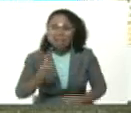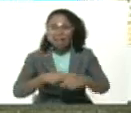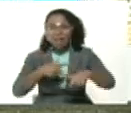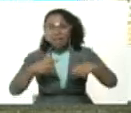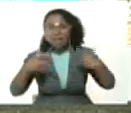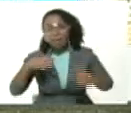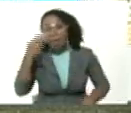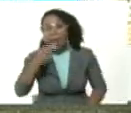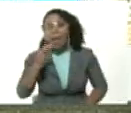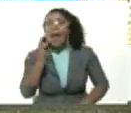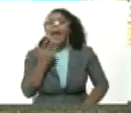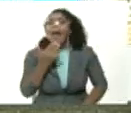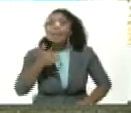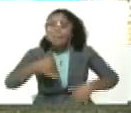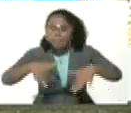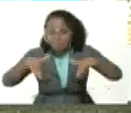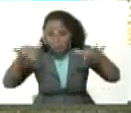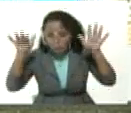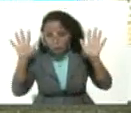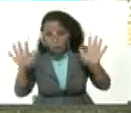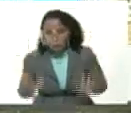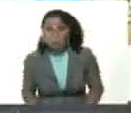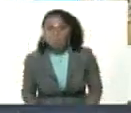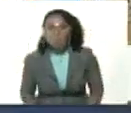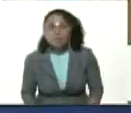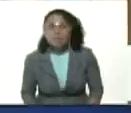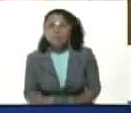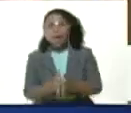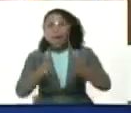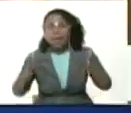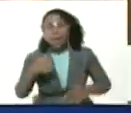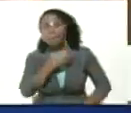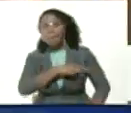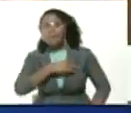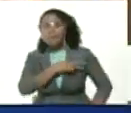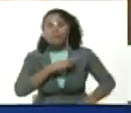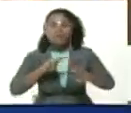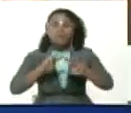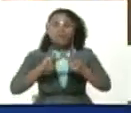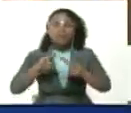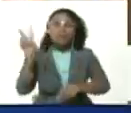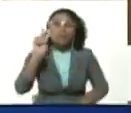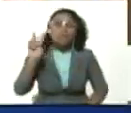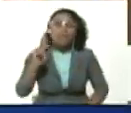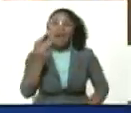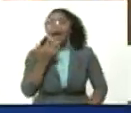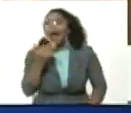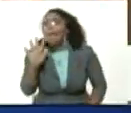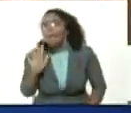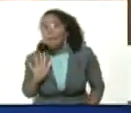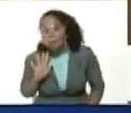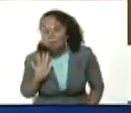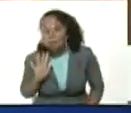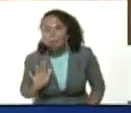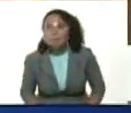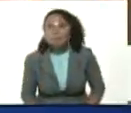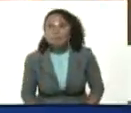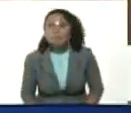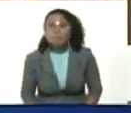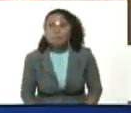crecimiento real. Por ejemplo, la Gran Misión Vivienda Venezuela, por ejemplo, for example,